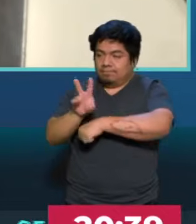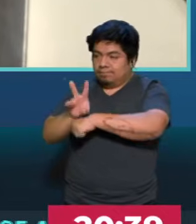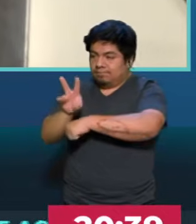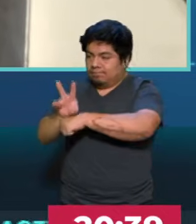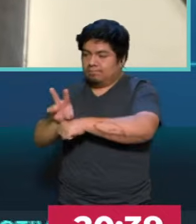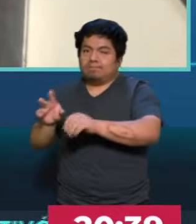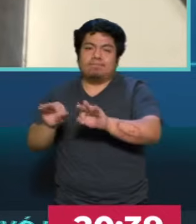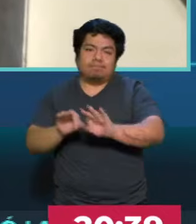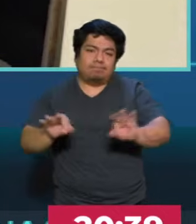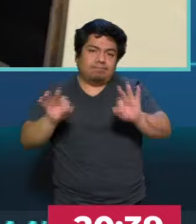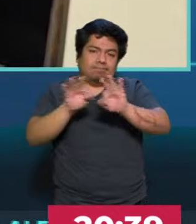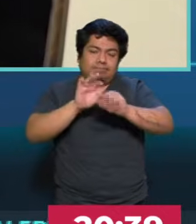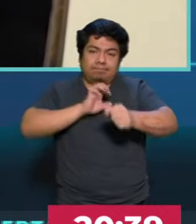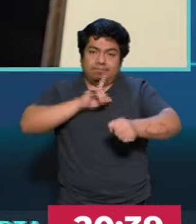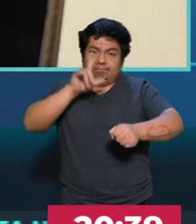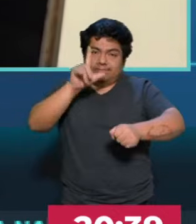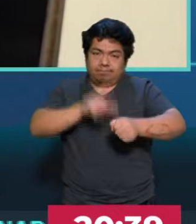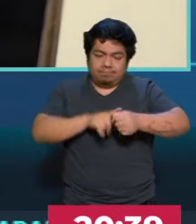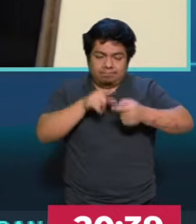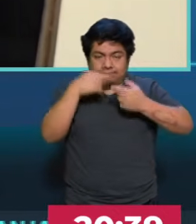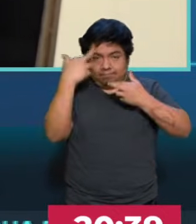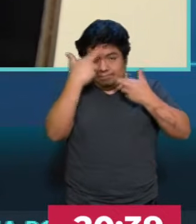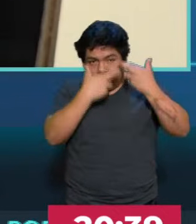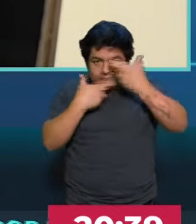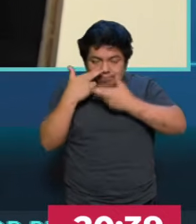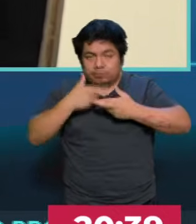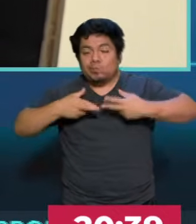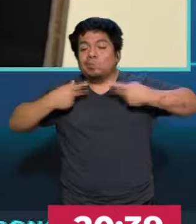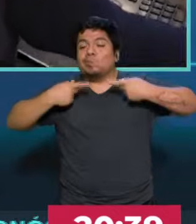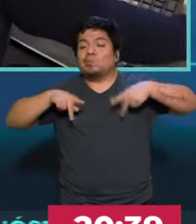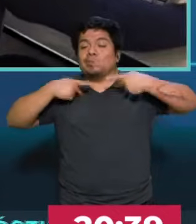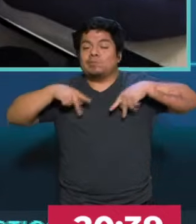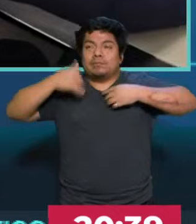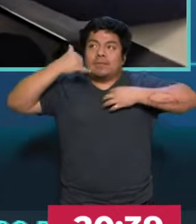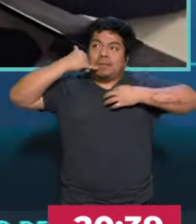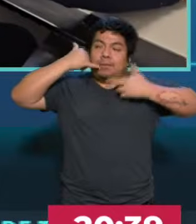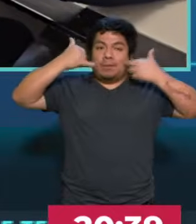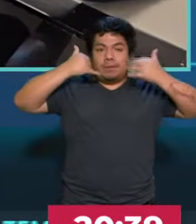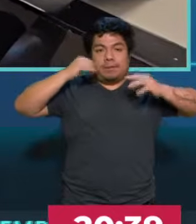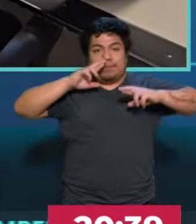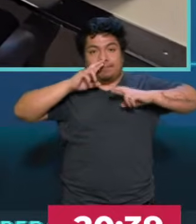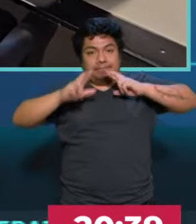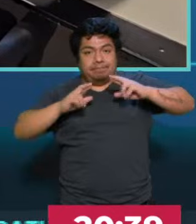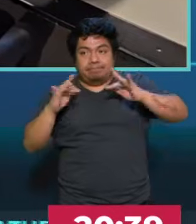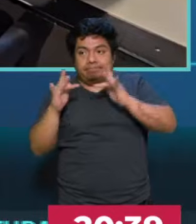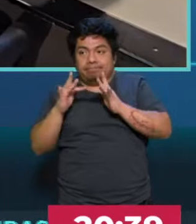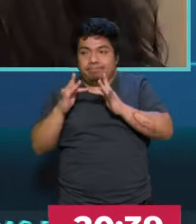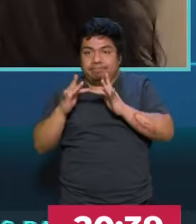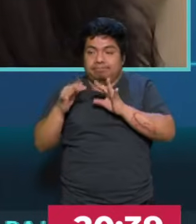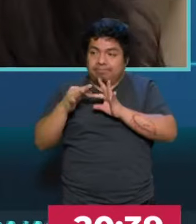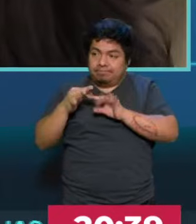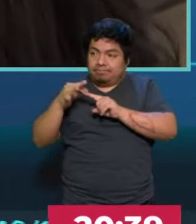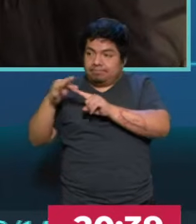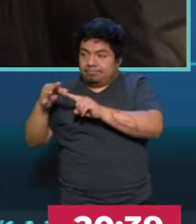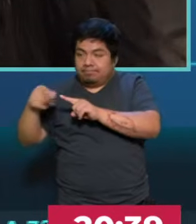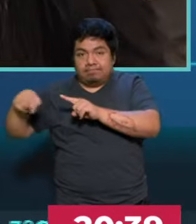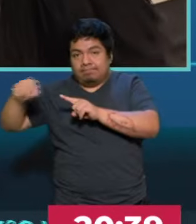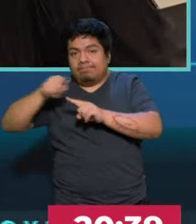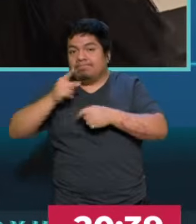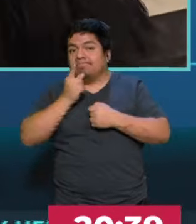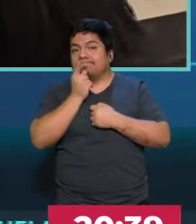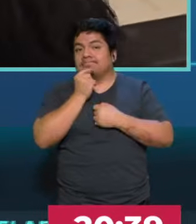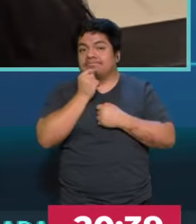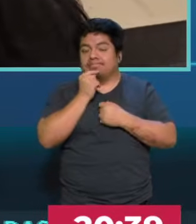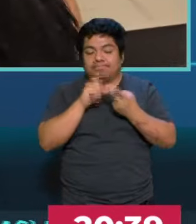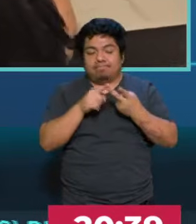y especializada, donde están los monitoristas, las personas que atienden el teléfono, las personas que conectan como enlace con la policía,